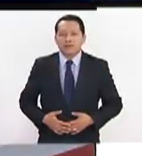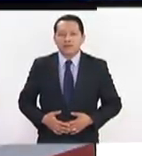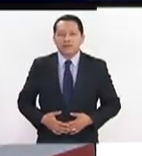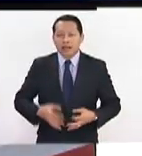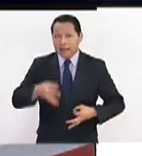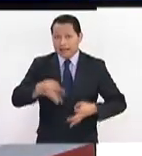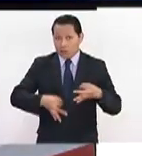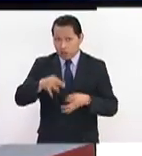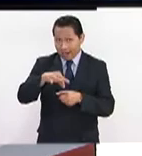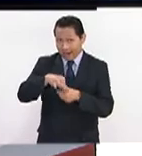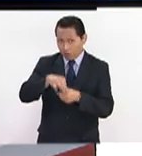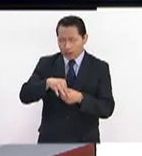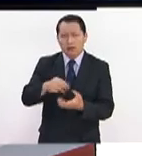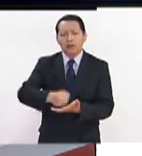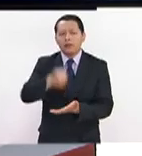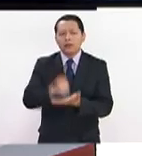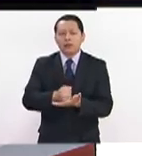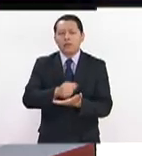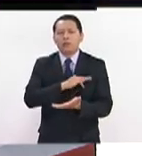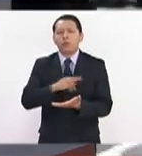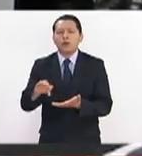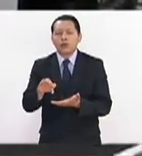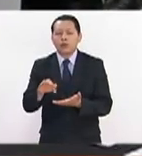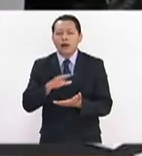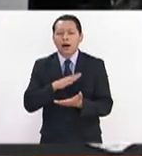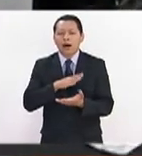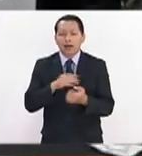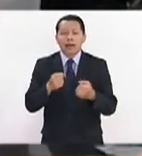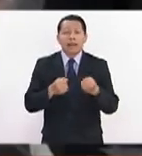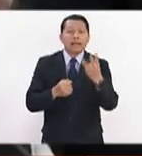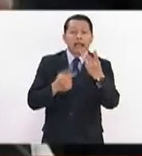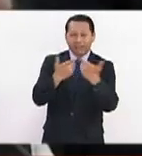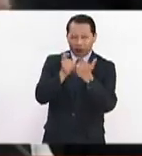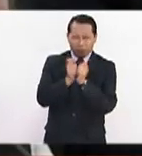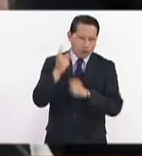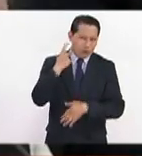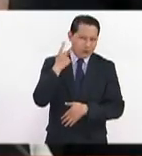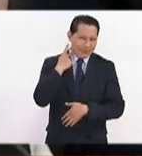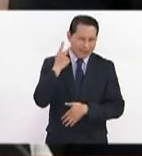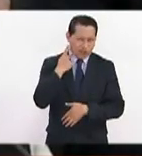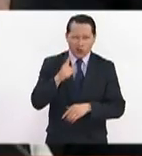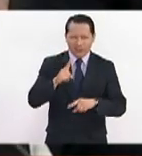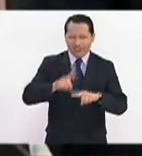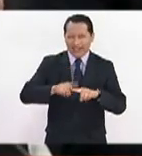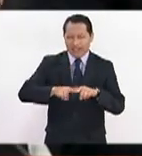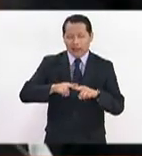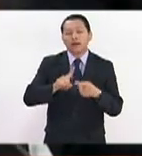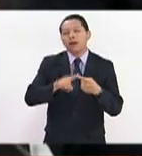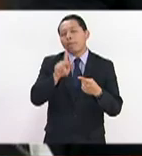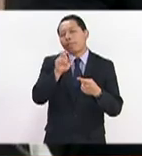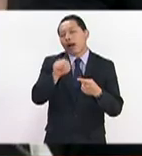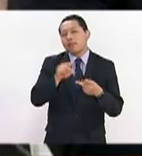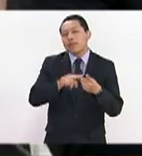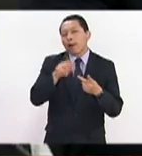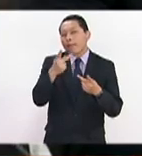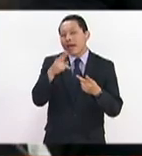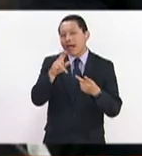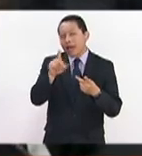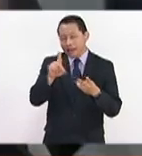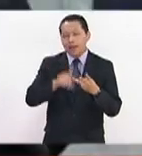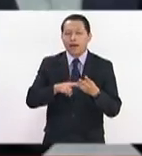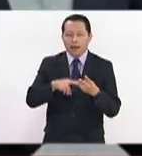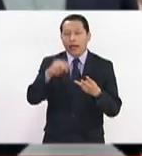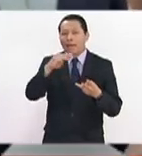El Tribunal Electoral avaló la conformación del Frente Ciudadano por México, que está integrado por el PAN, el PRD y